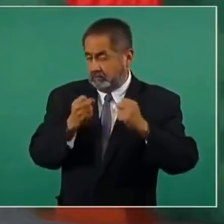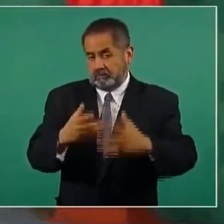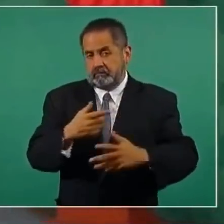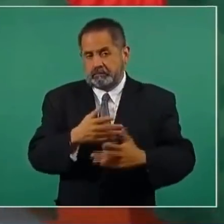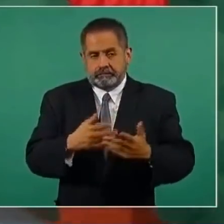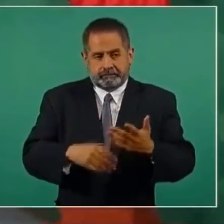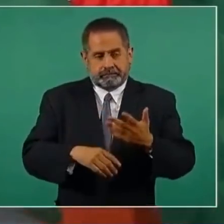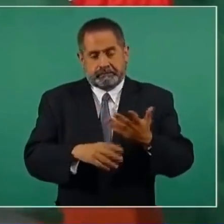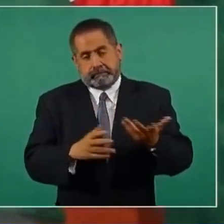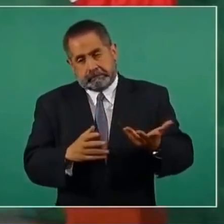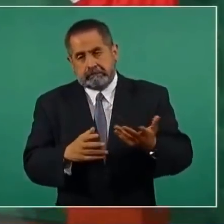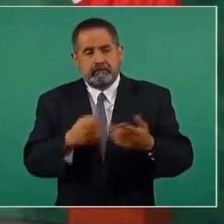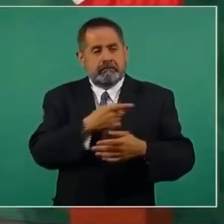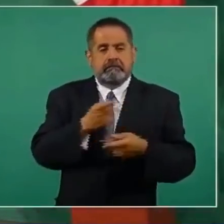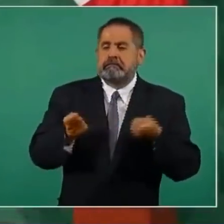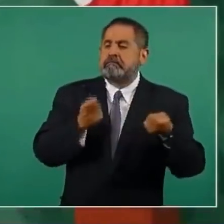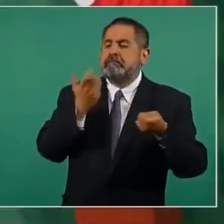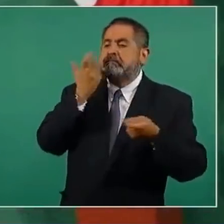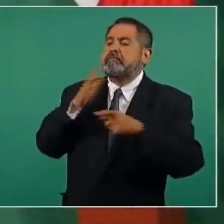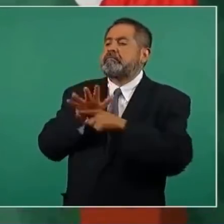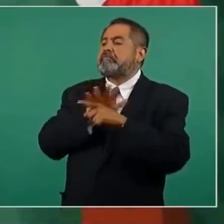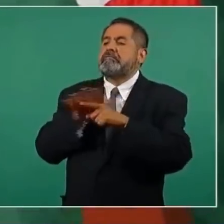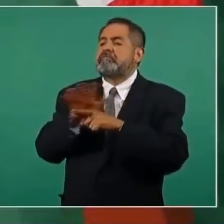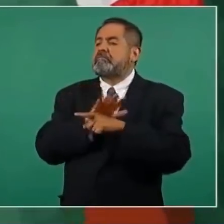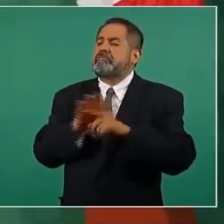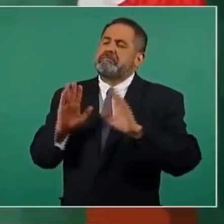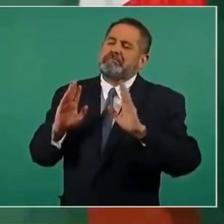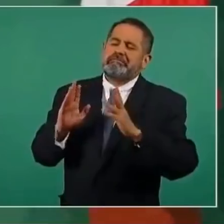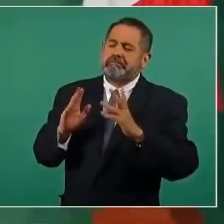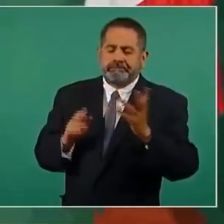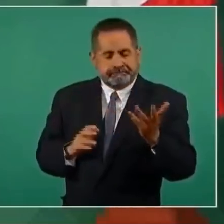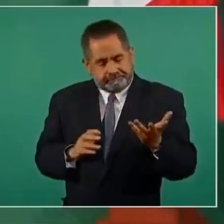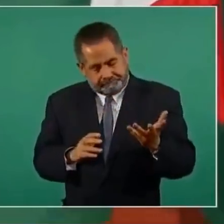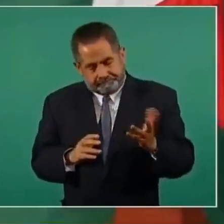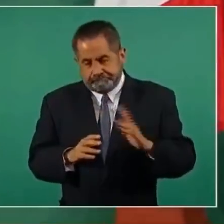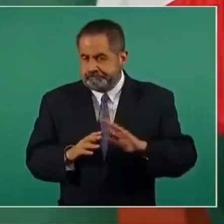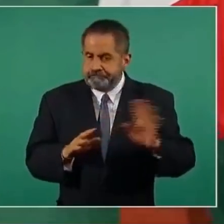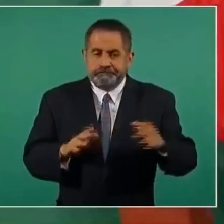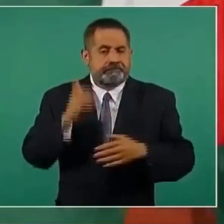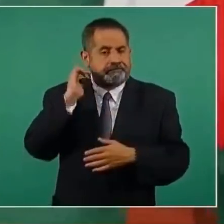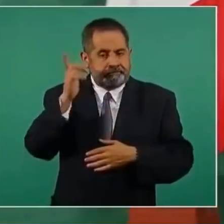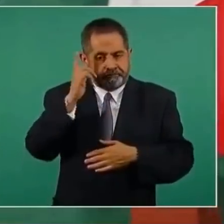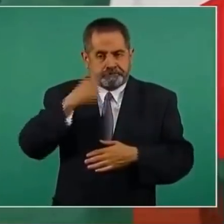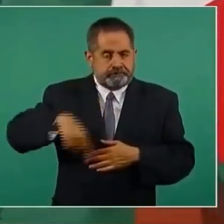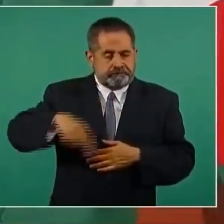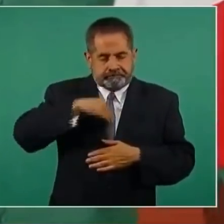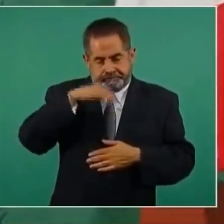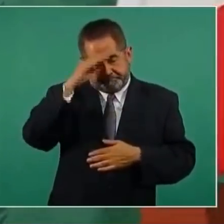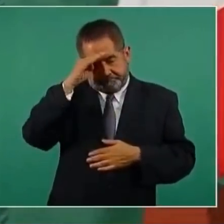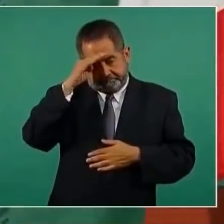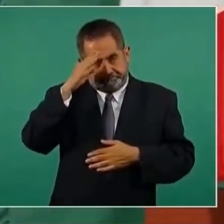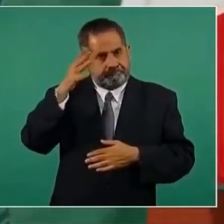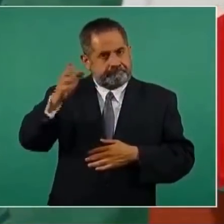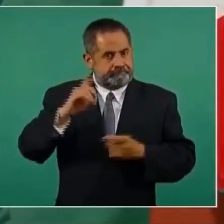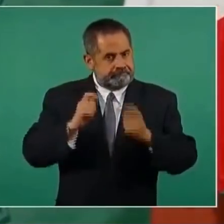y la manipulación, y ojalá lo piensen